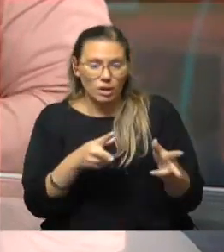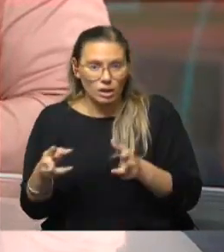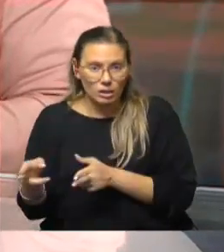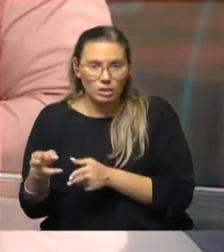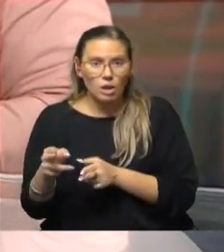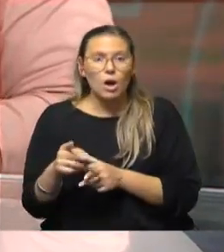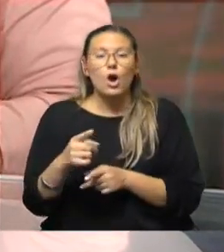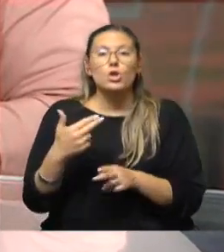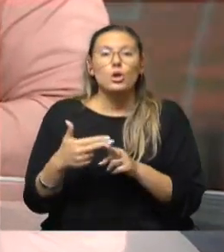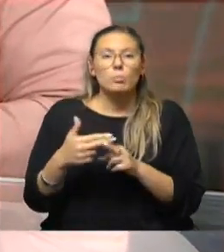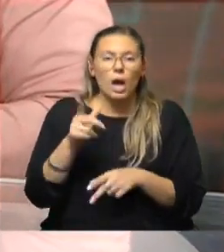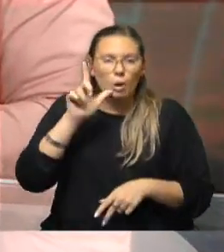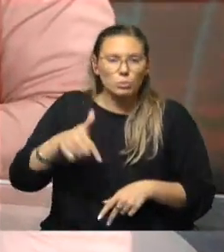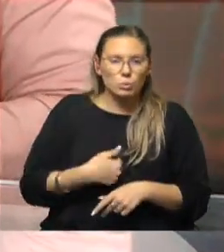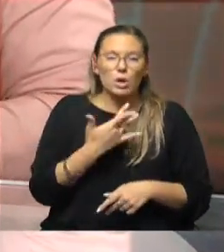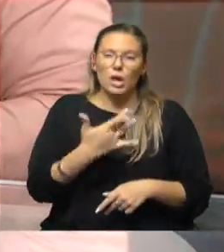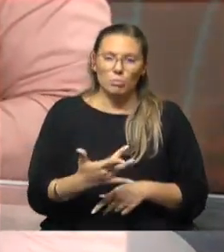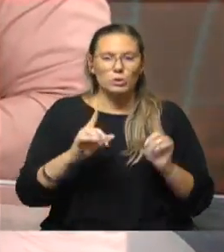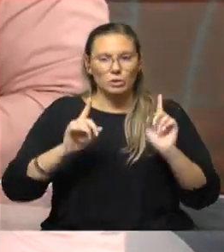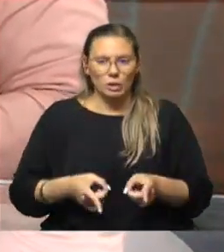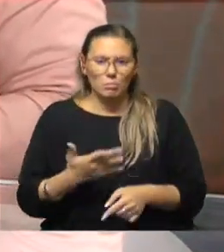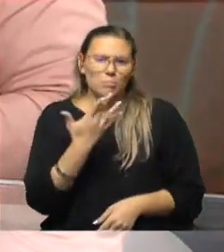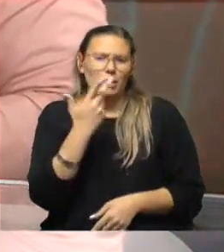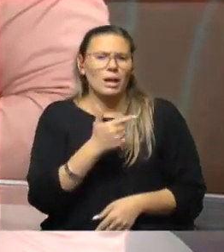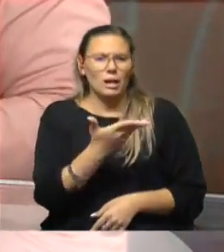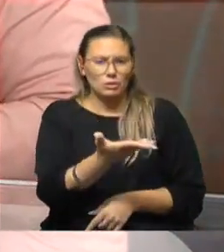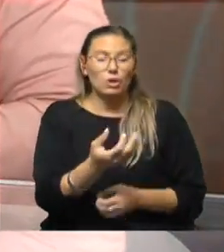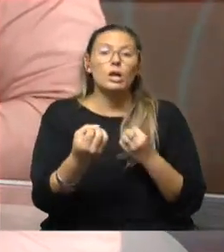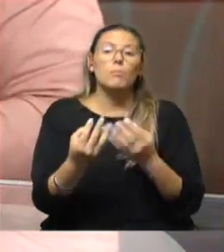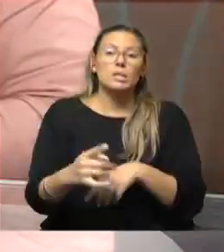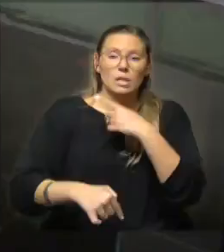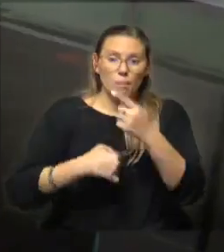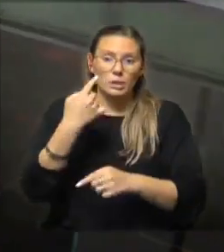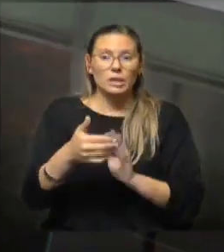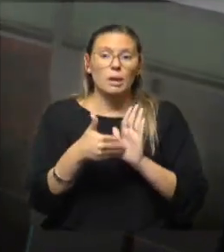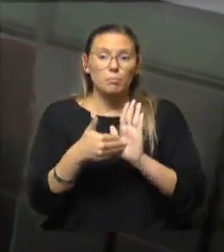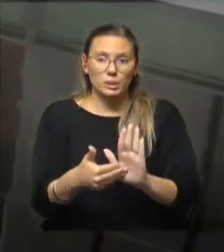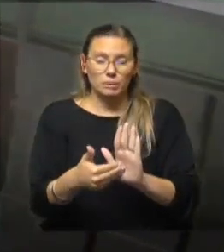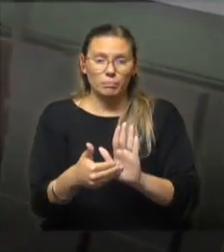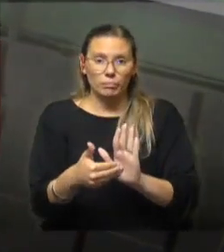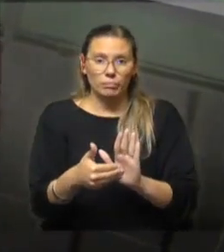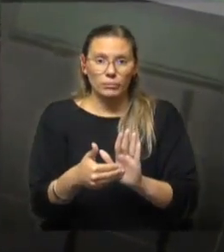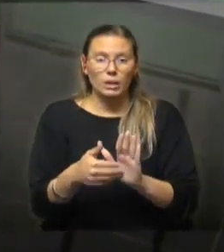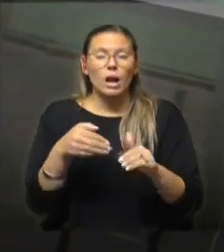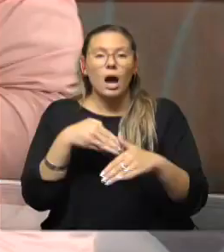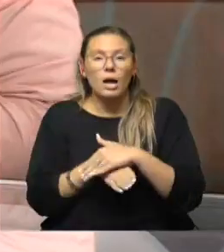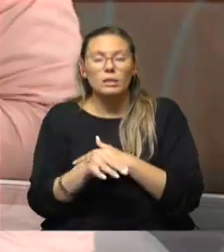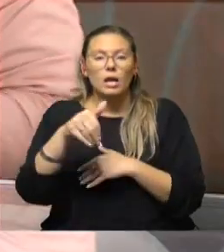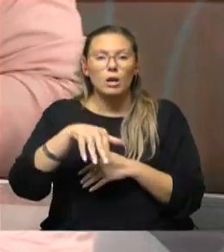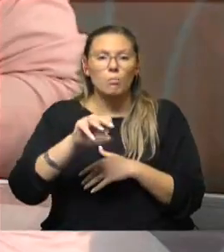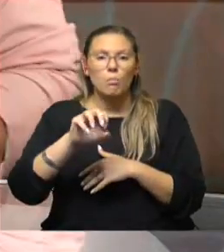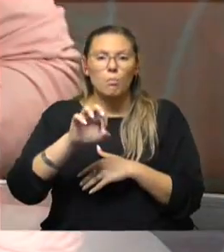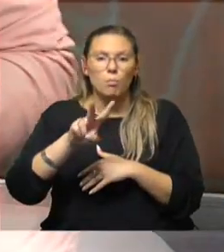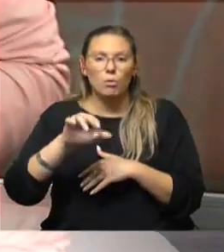humor absurdo y hermoso a la vez. Me encantó, Pablito. ¿Qué va a pasar mañana? Mañana se presenta en el Under Movie con su